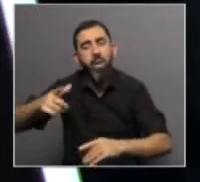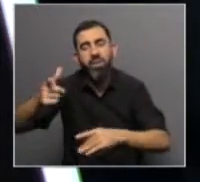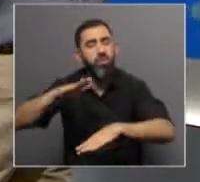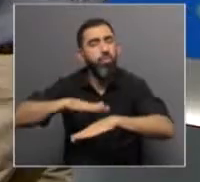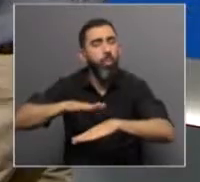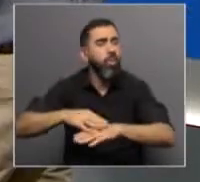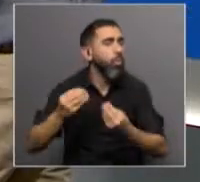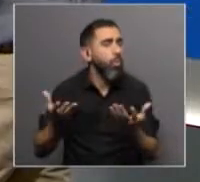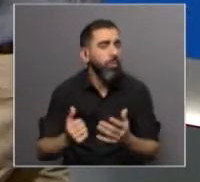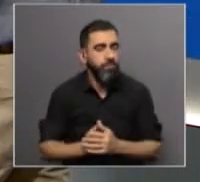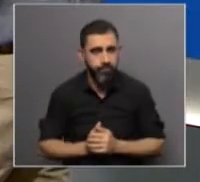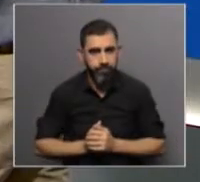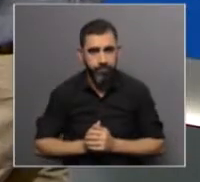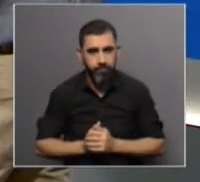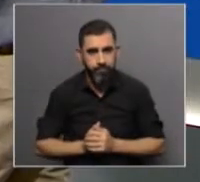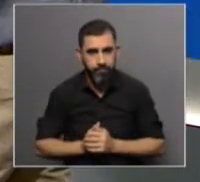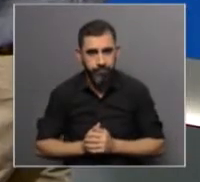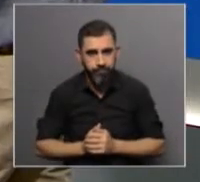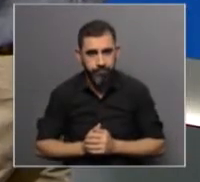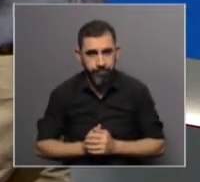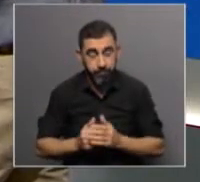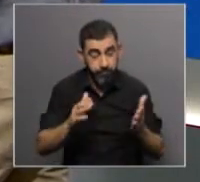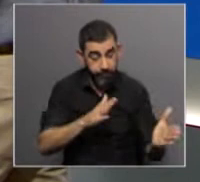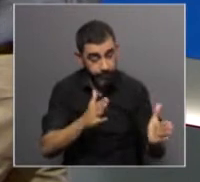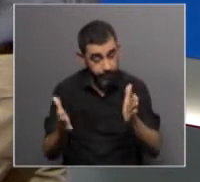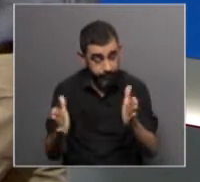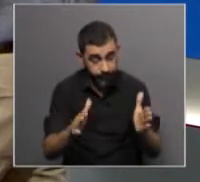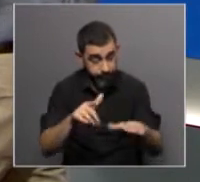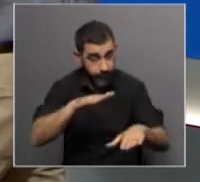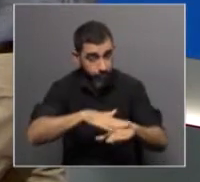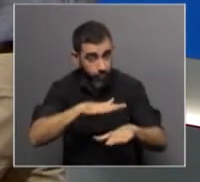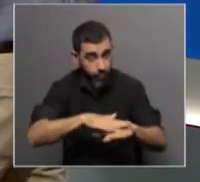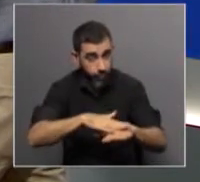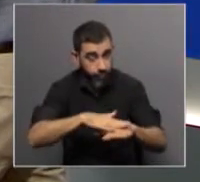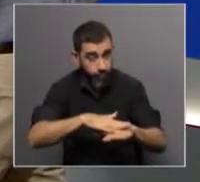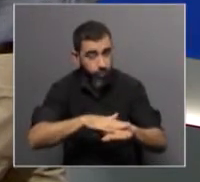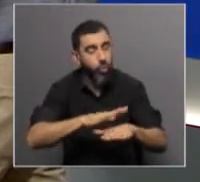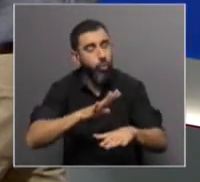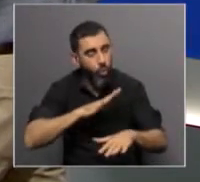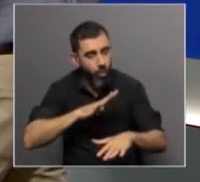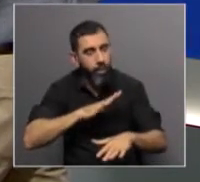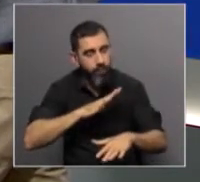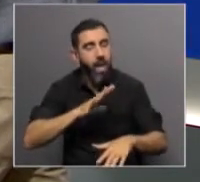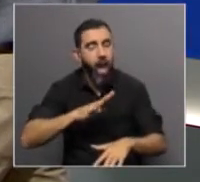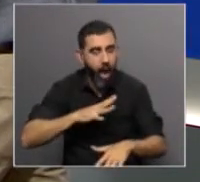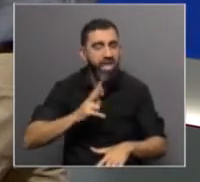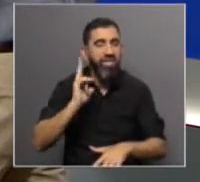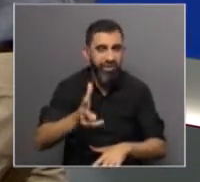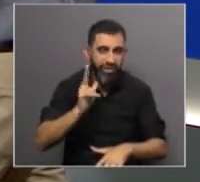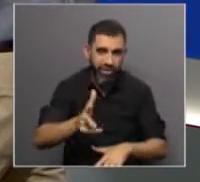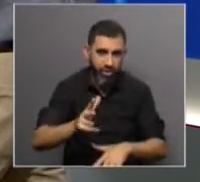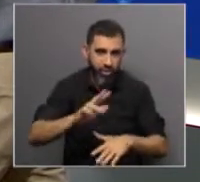describes? En esa época, el estadio isotópico 3 todavía había hielo sobre